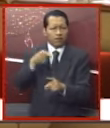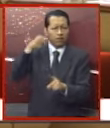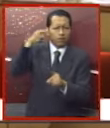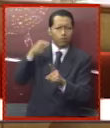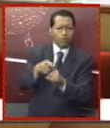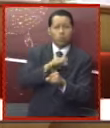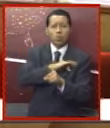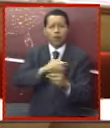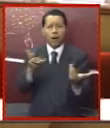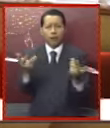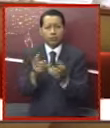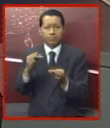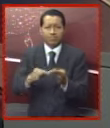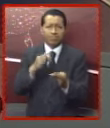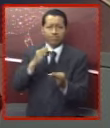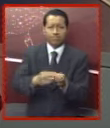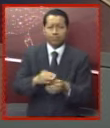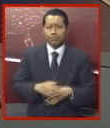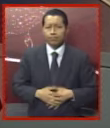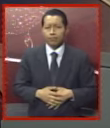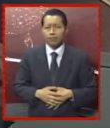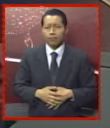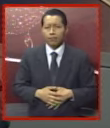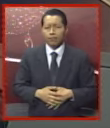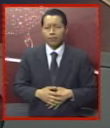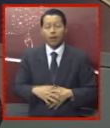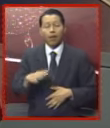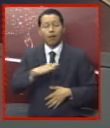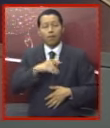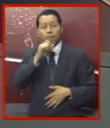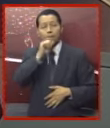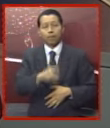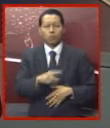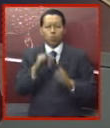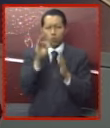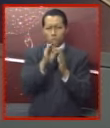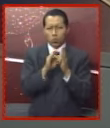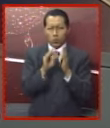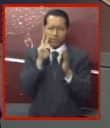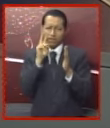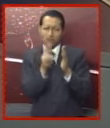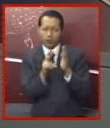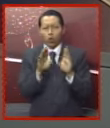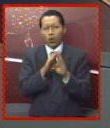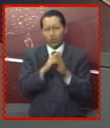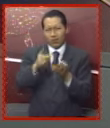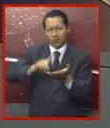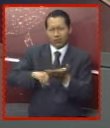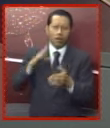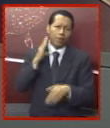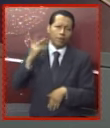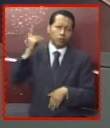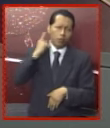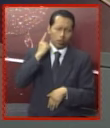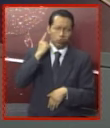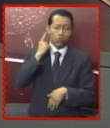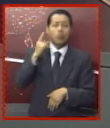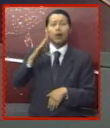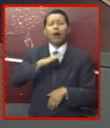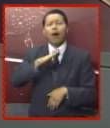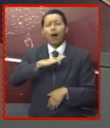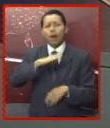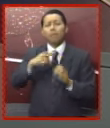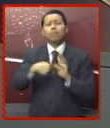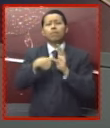de los hechos. Luego de estos puntos de vista de los órganos de gobierno en la Cámara de Diputados, inició la presentación formal